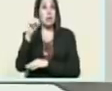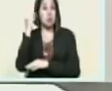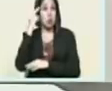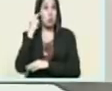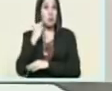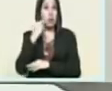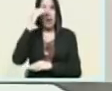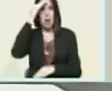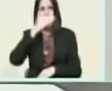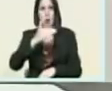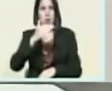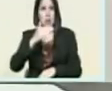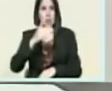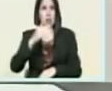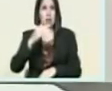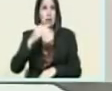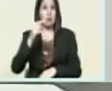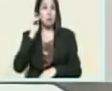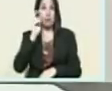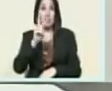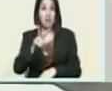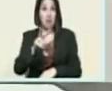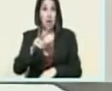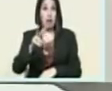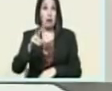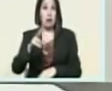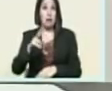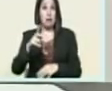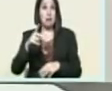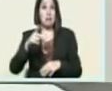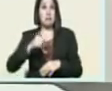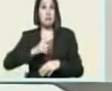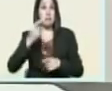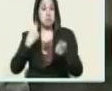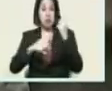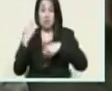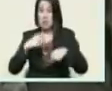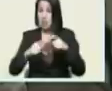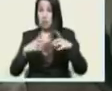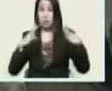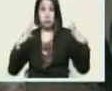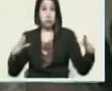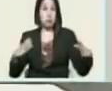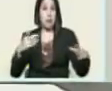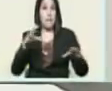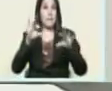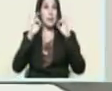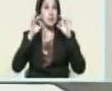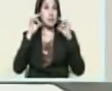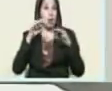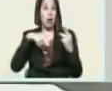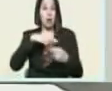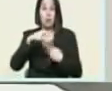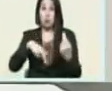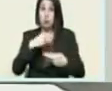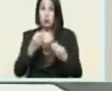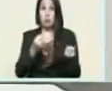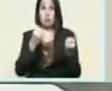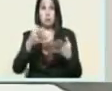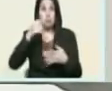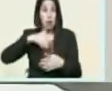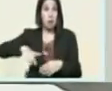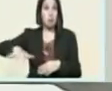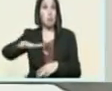la Guardia Nacional Bolivariana, donde ustedes vean bachaqueando y vendiendo estos perniles especiales que la revolución ha preparado para el